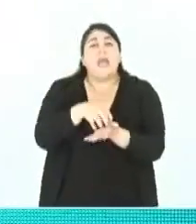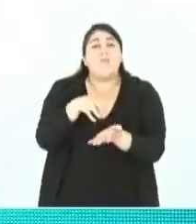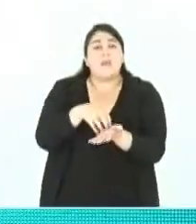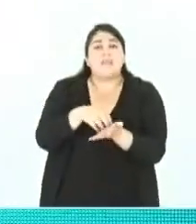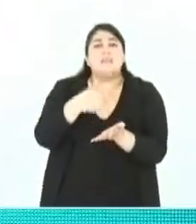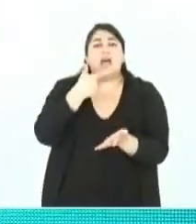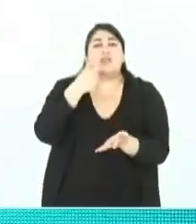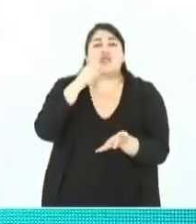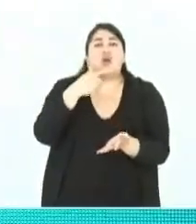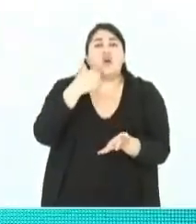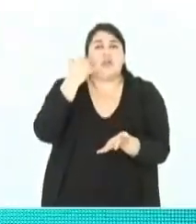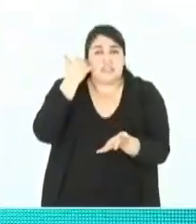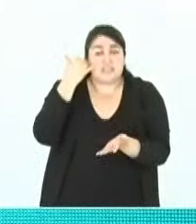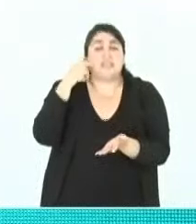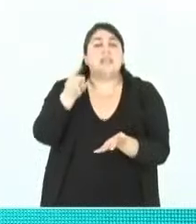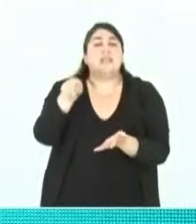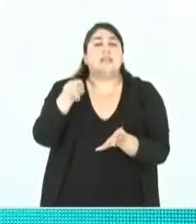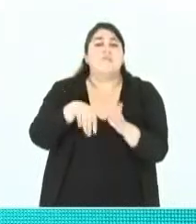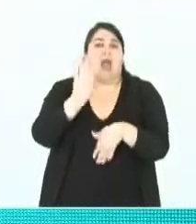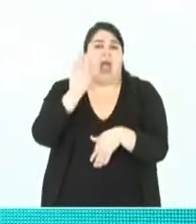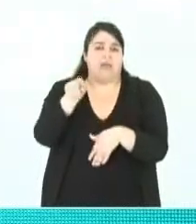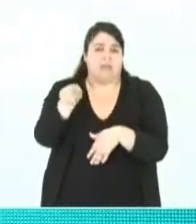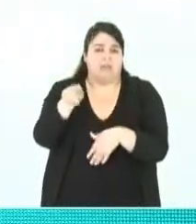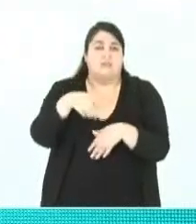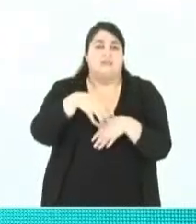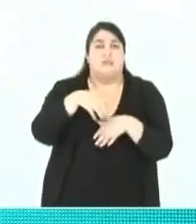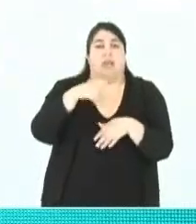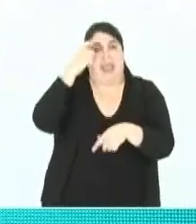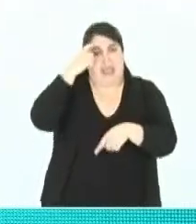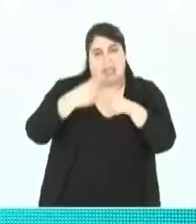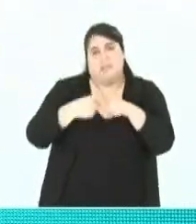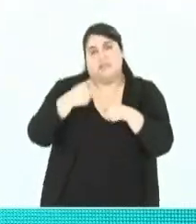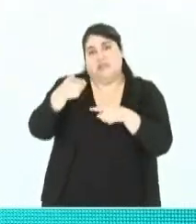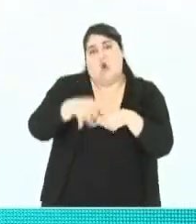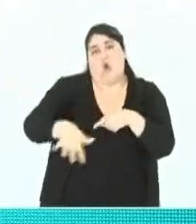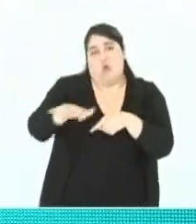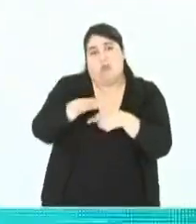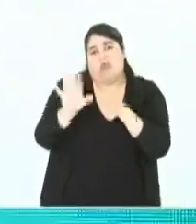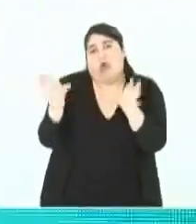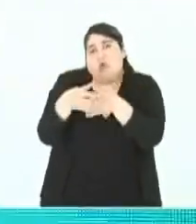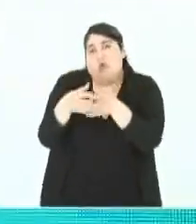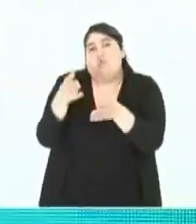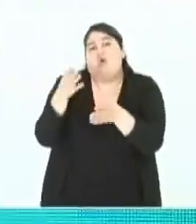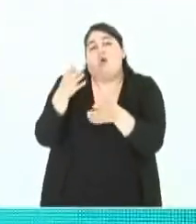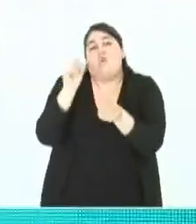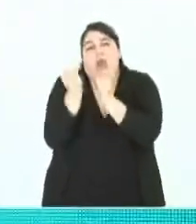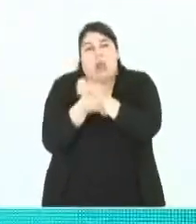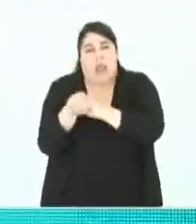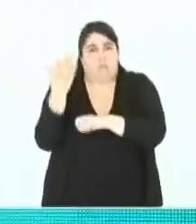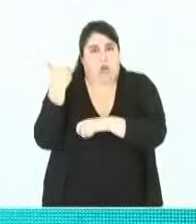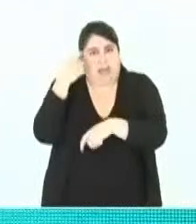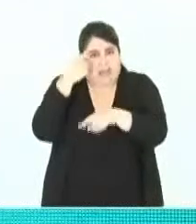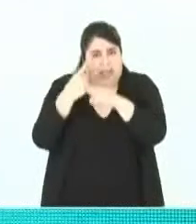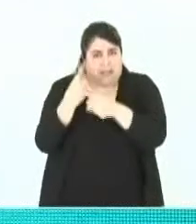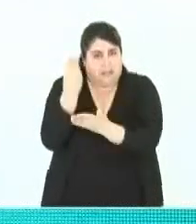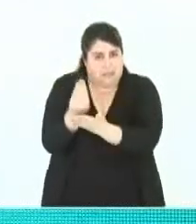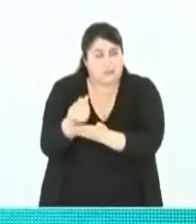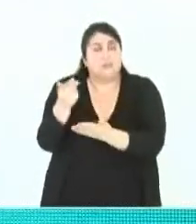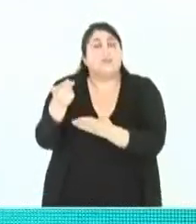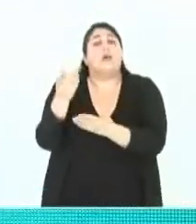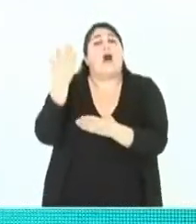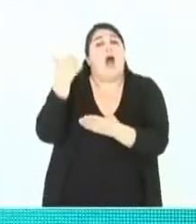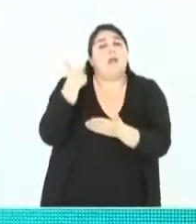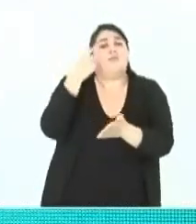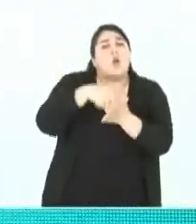SOCIB, que está, digamos, su principal socio es otra comunera, ex comunera, digamos, de Juntos por el Cambio, a la cual se entregó la contratación por espacios